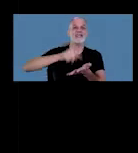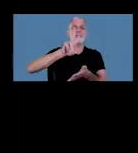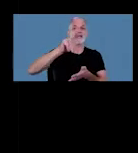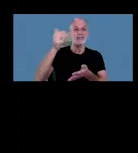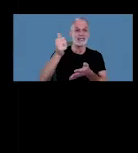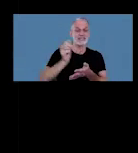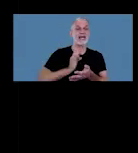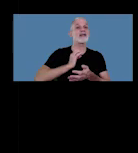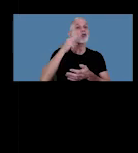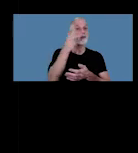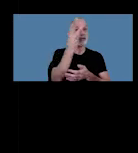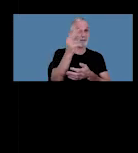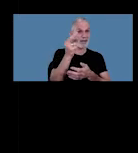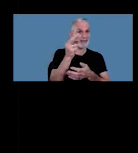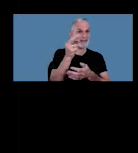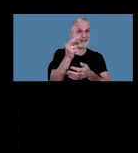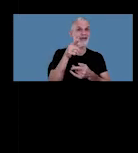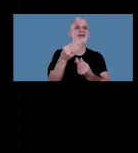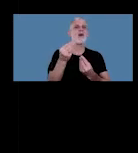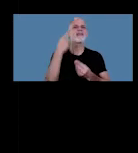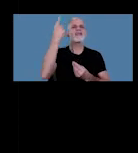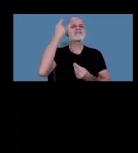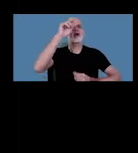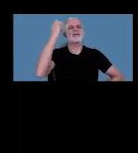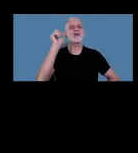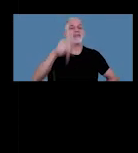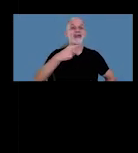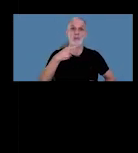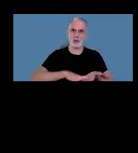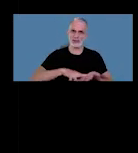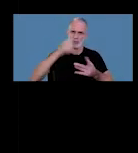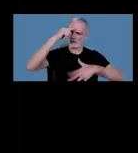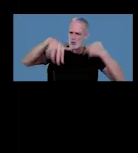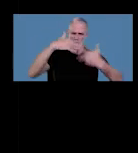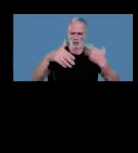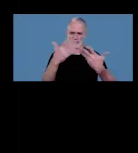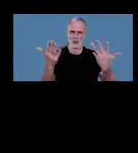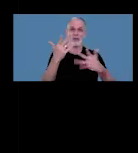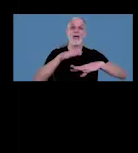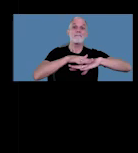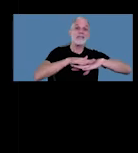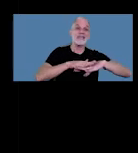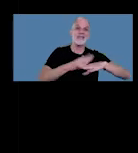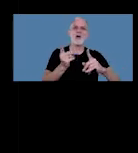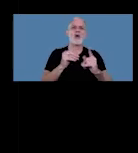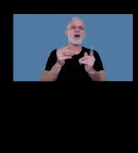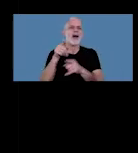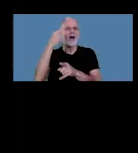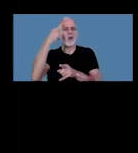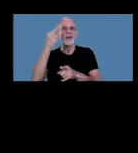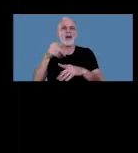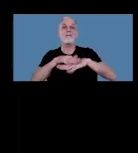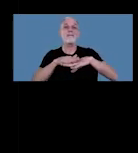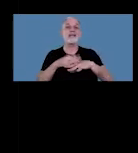del 2020 de la Dirección Nacional de Impuestos. No confundamos el concepto de mínimo no imponible con el concepto de mínimo